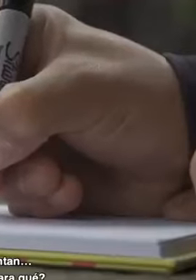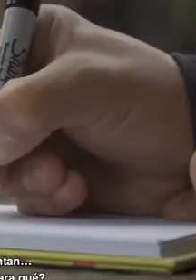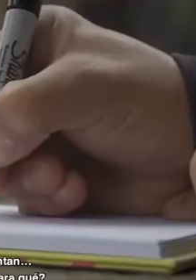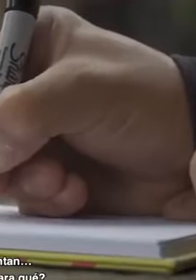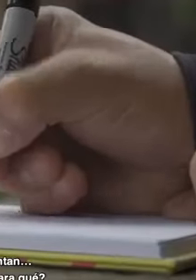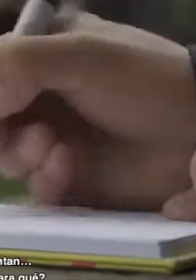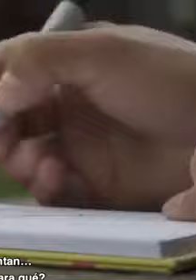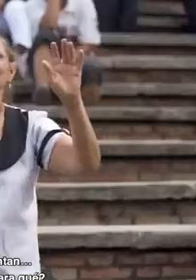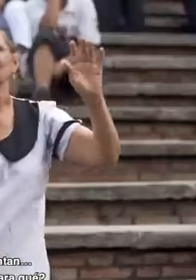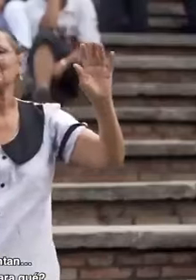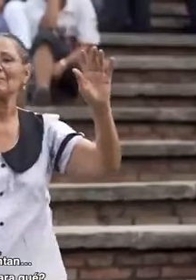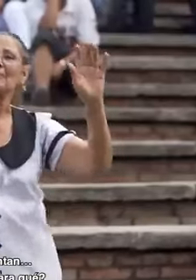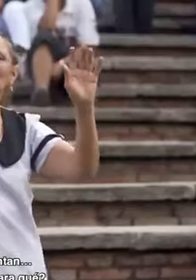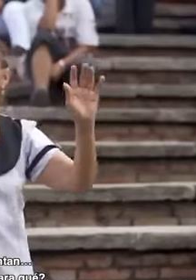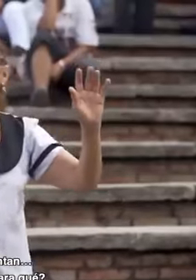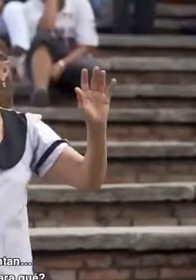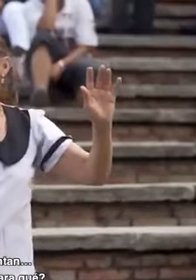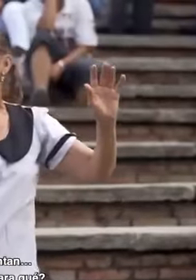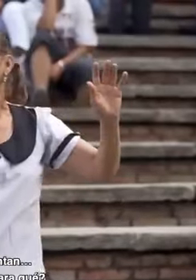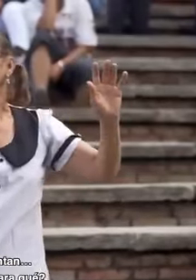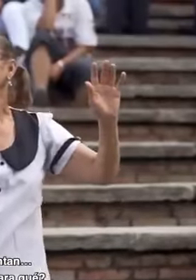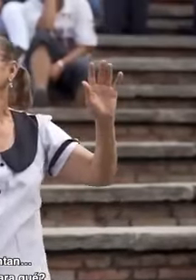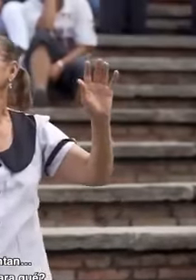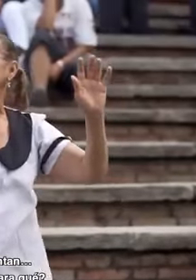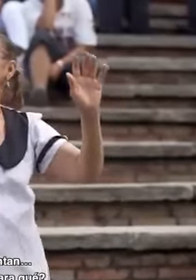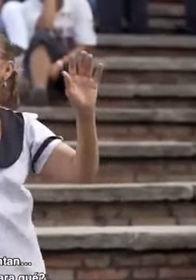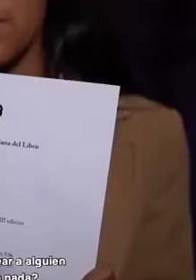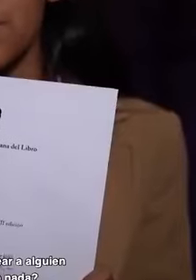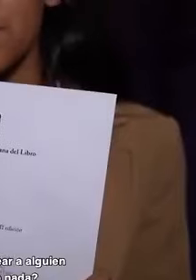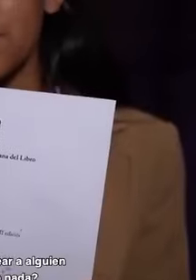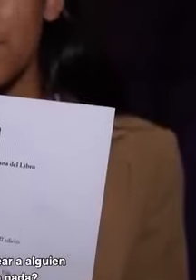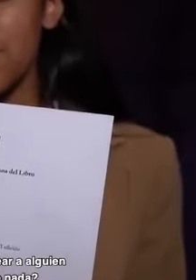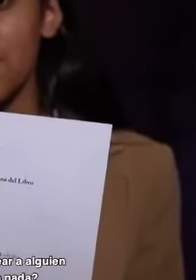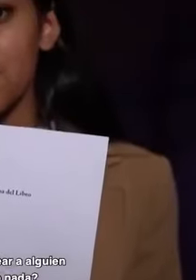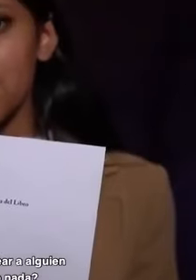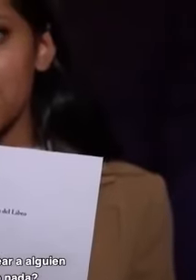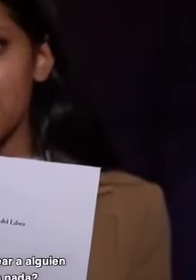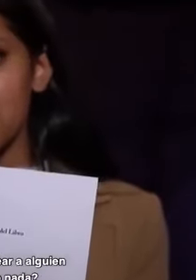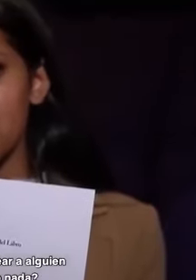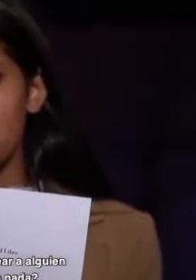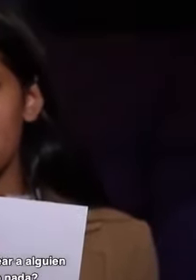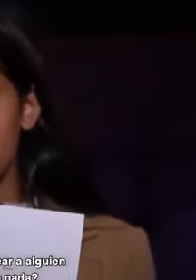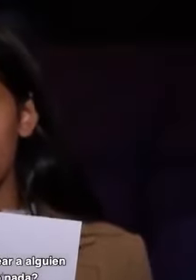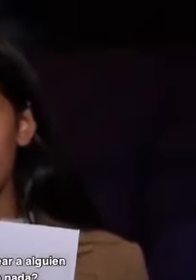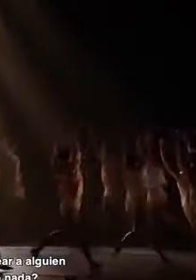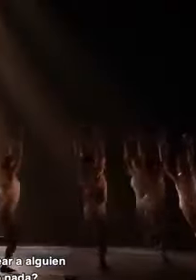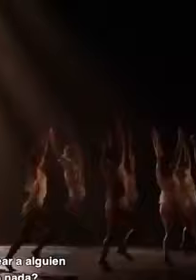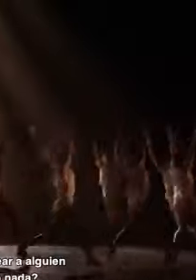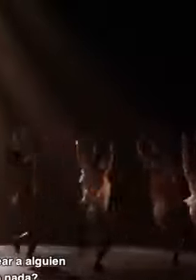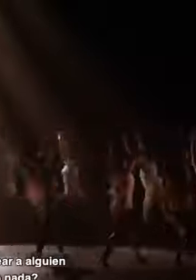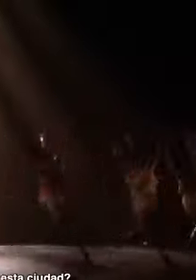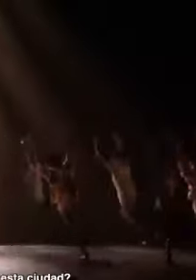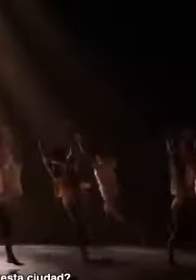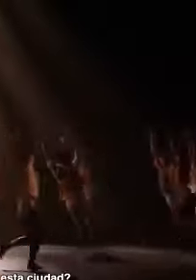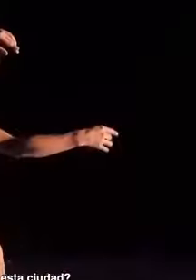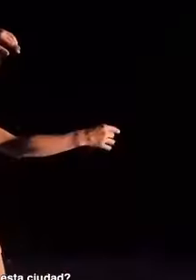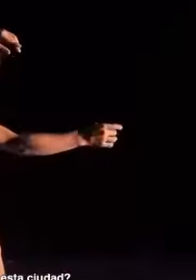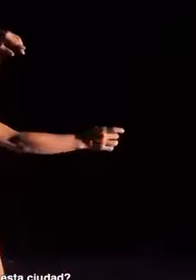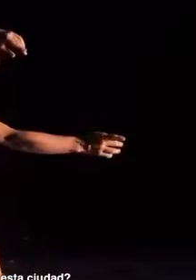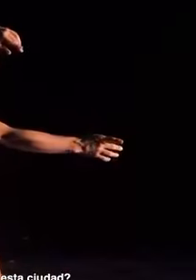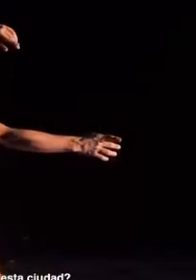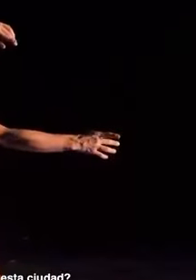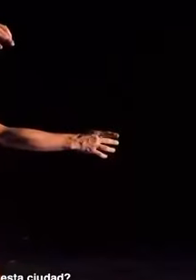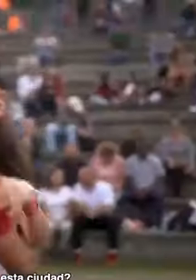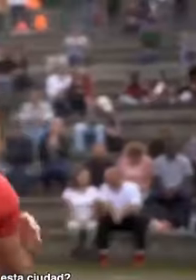Y algunos se preguntan, ¿para qué? ¿El arte para qué? ¿Para qué enseñarle a crear a alguien que nunca ha escrito nada? ¿O para qué